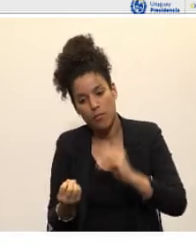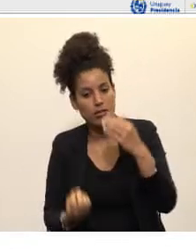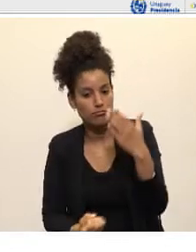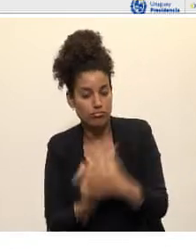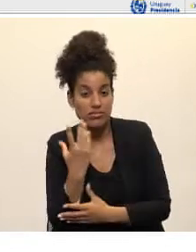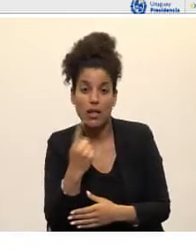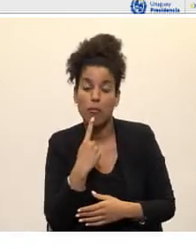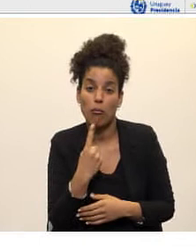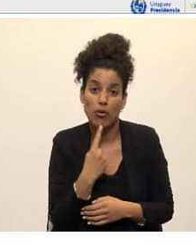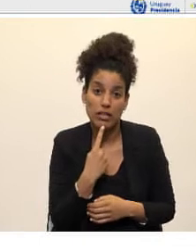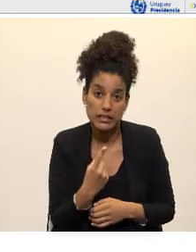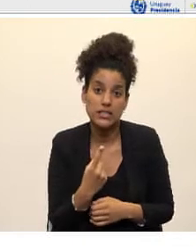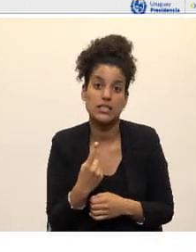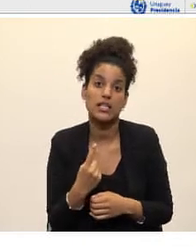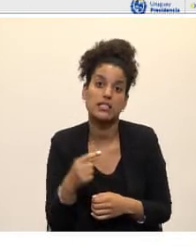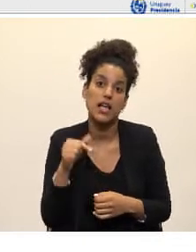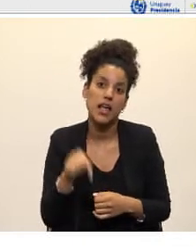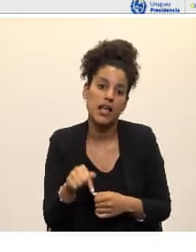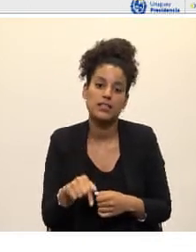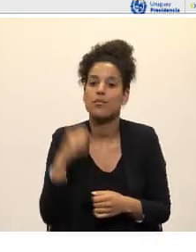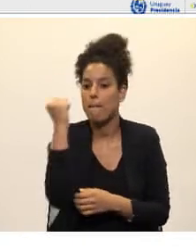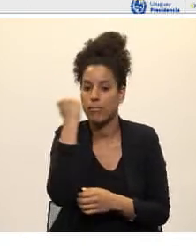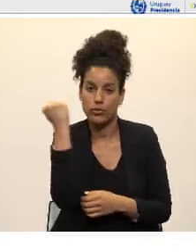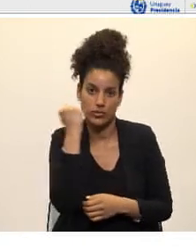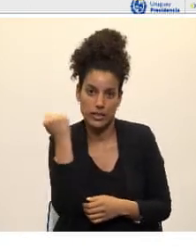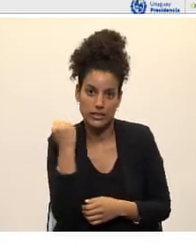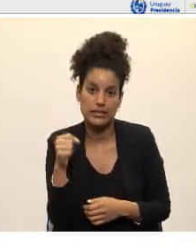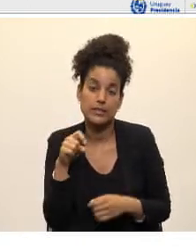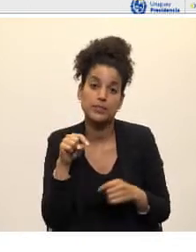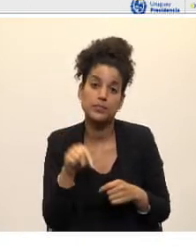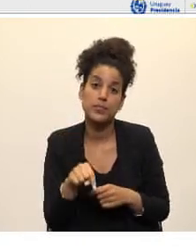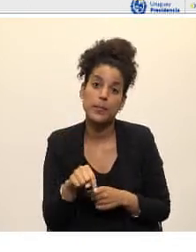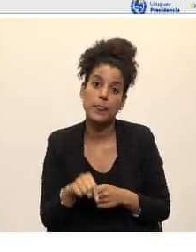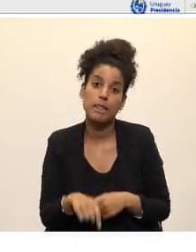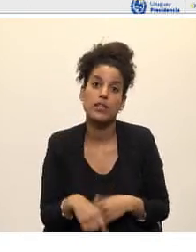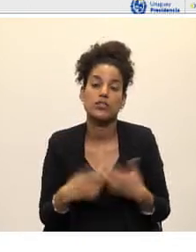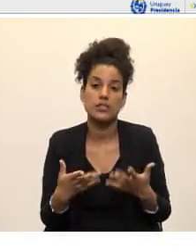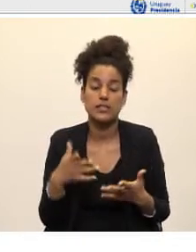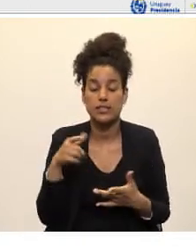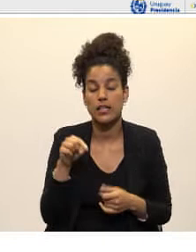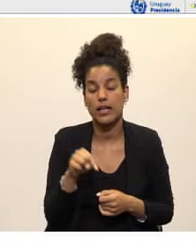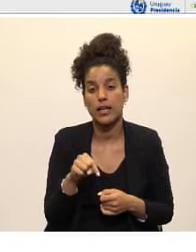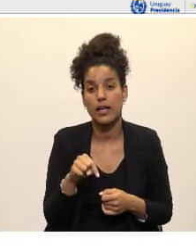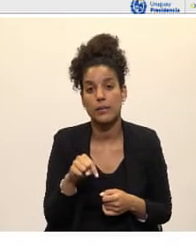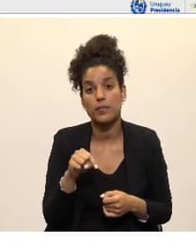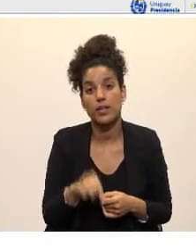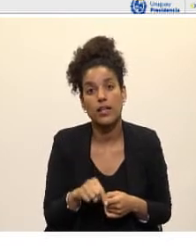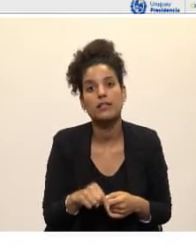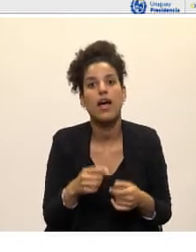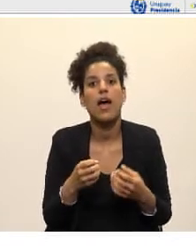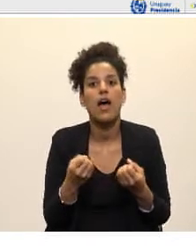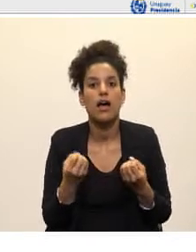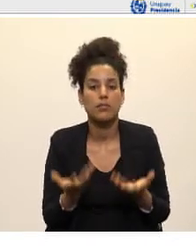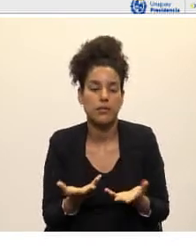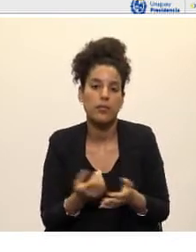las políticas, se transforma en un punto clave. Estas condiciones de posibilidad para reensamblar,